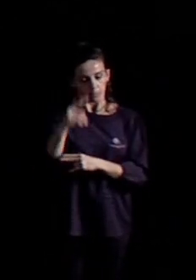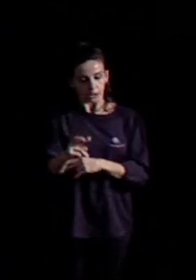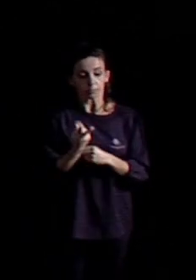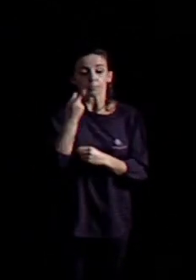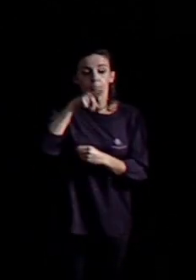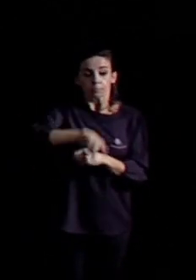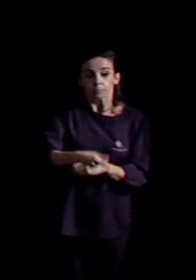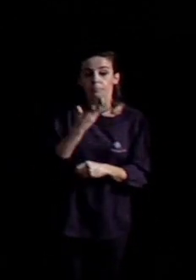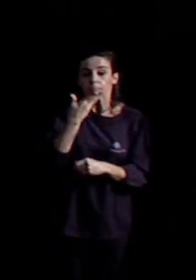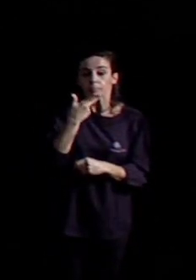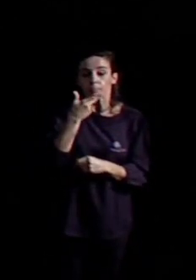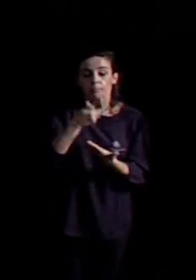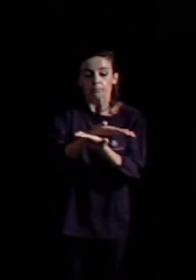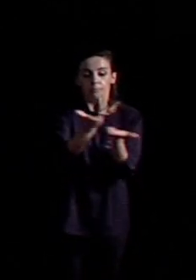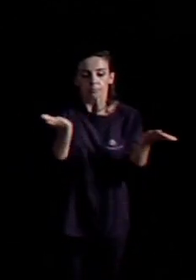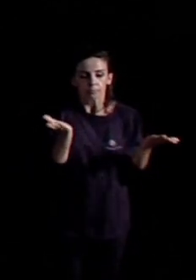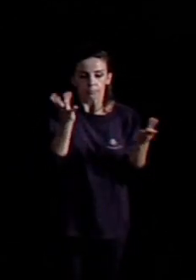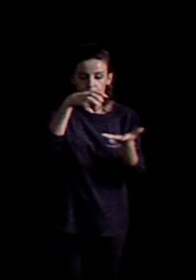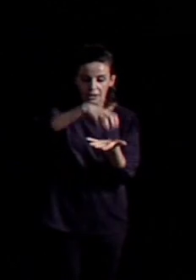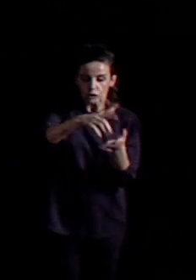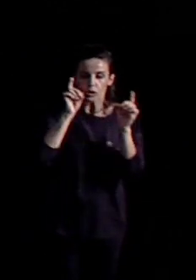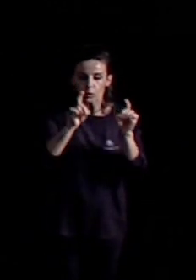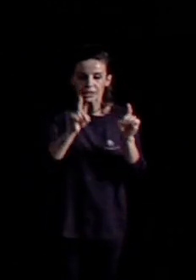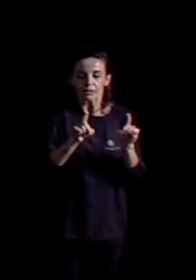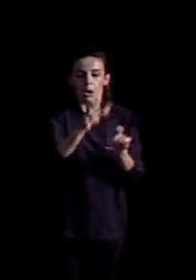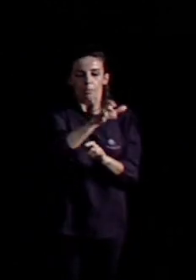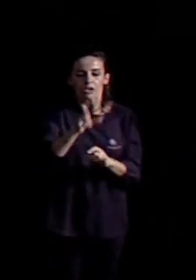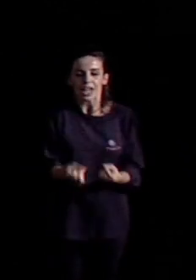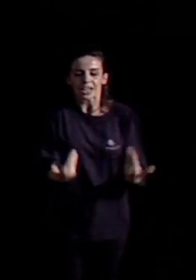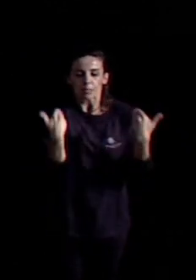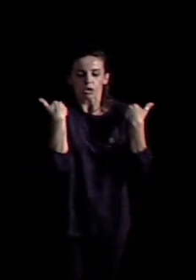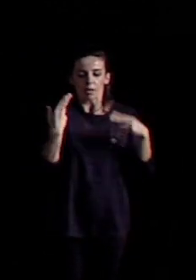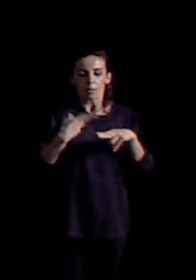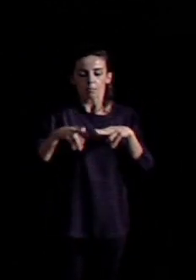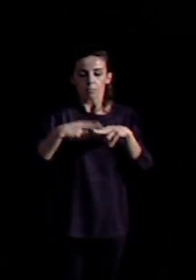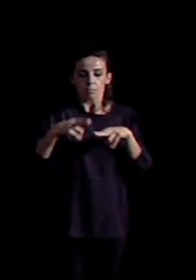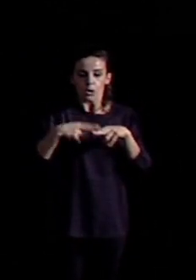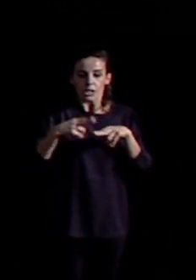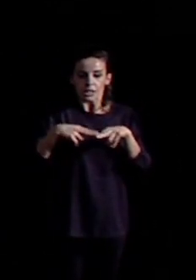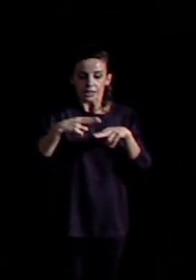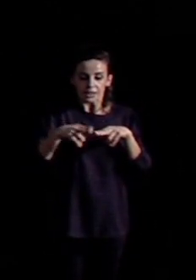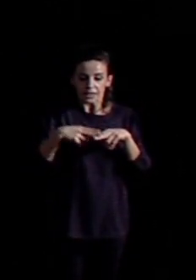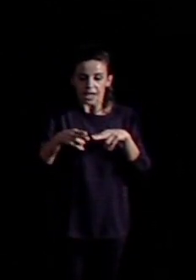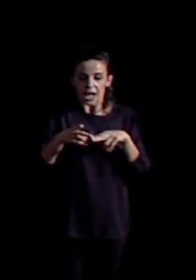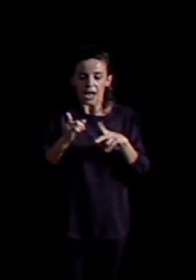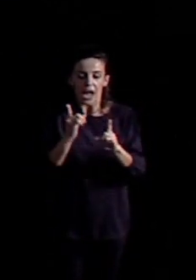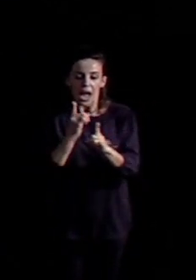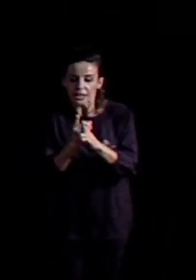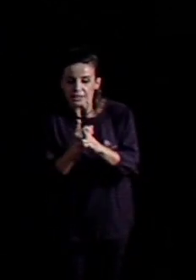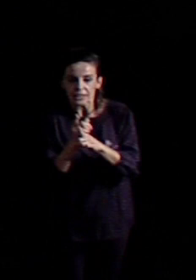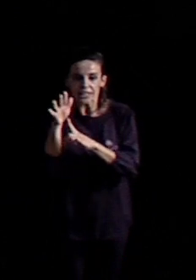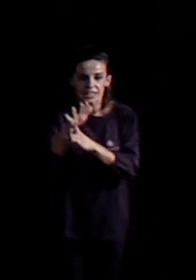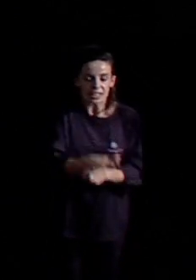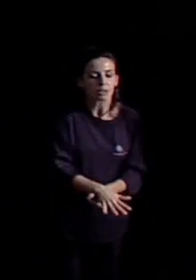Dar a conocer en el centro educativo quién son los responsables de la política de antidiscriminación